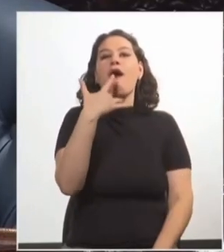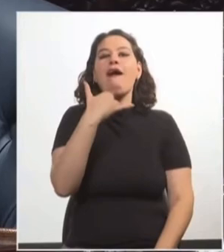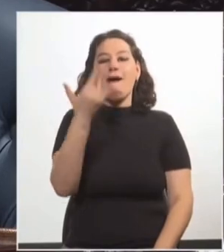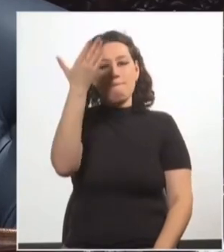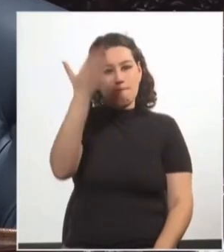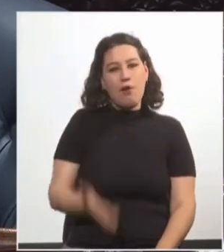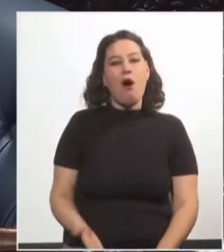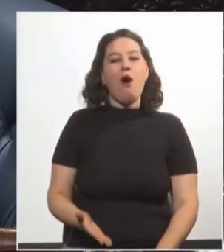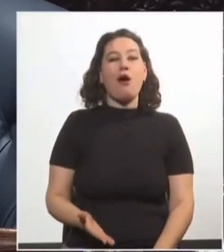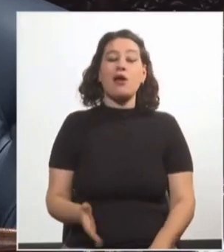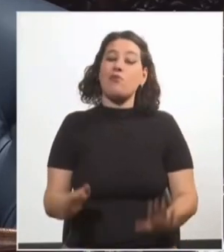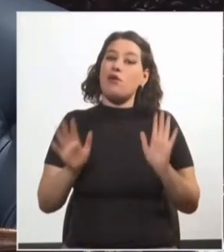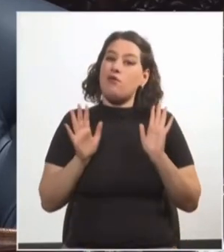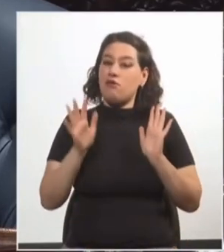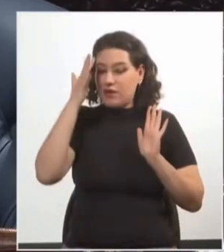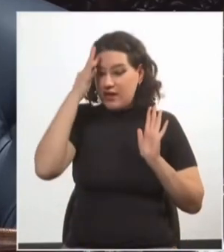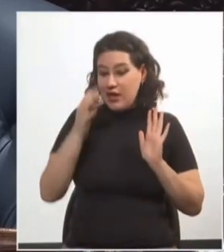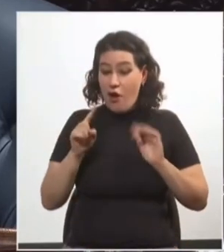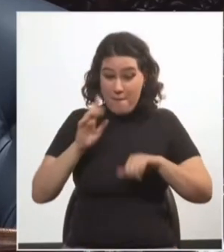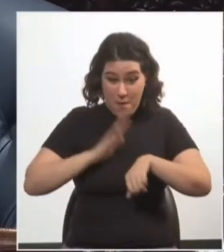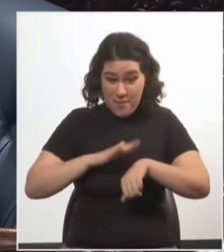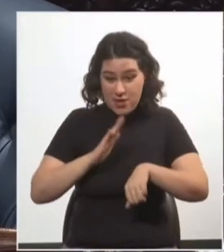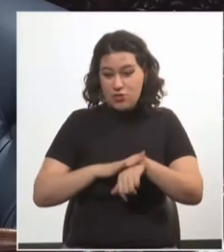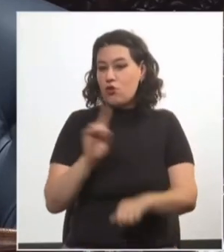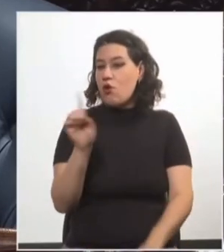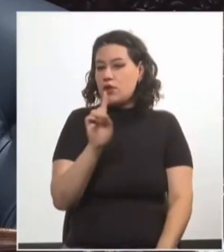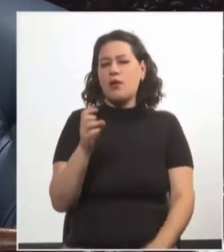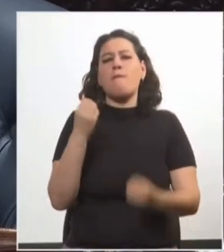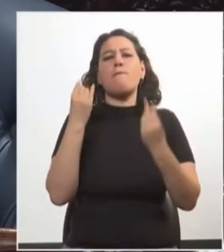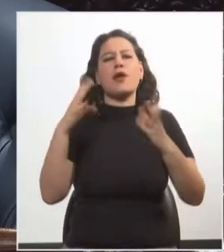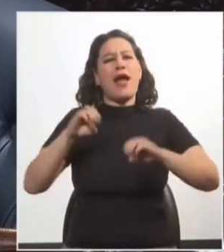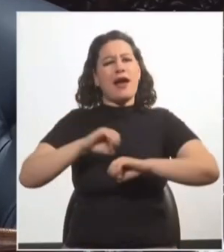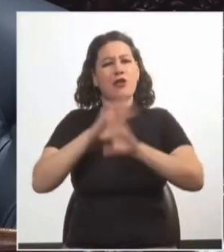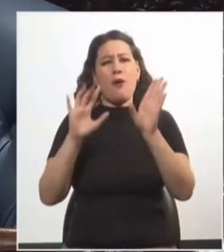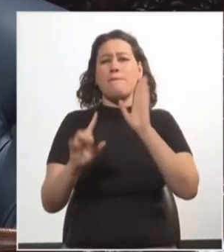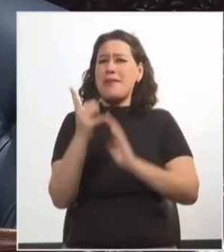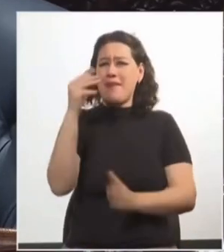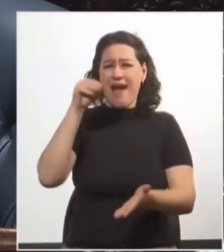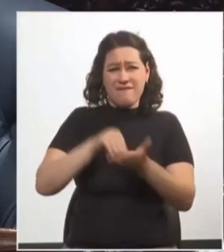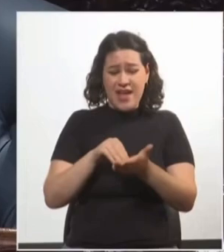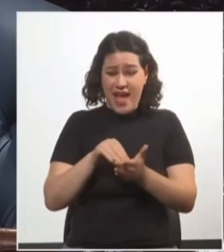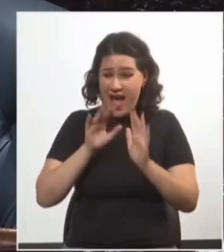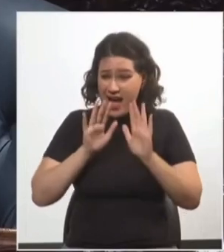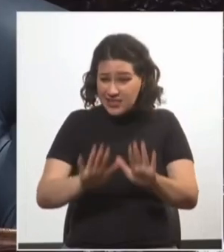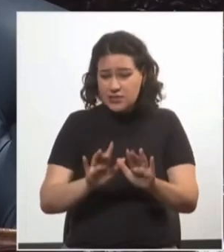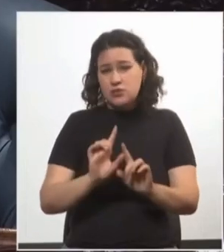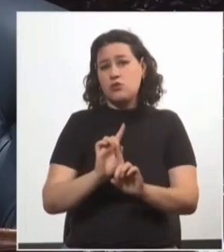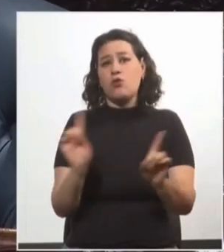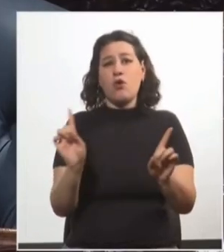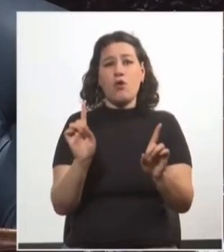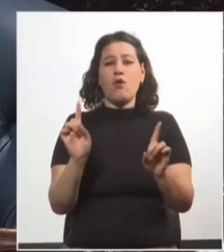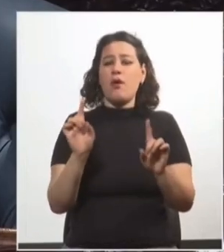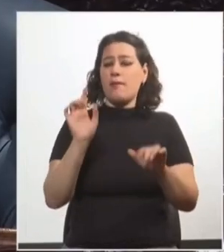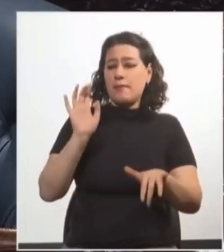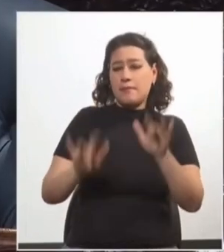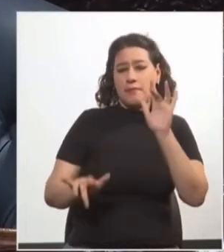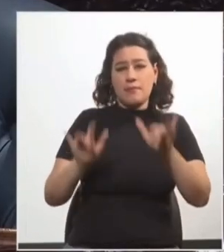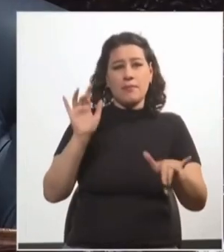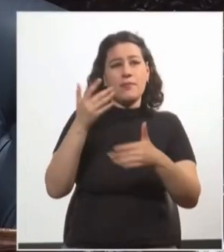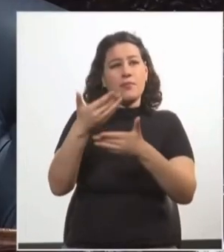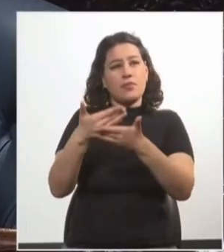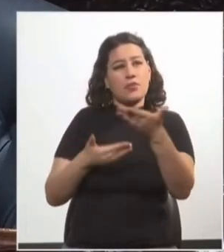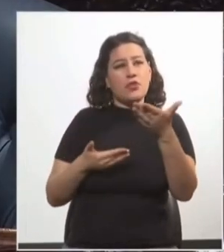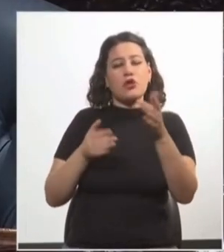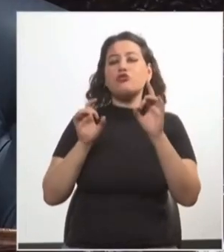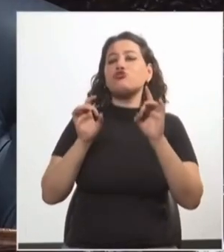y bueno, creo que no es la instancia. Hago esta aclaración porque no es la primera vez que sucede que la versión taquigráfica